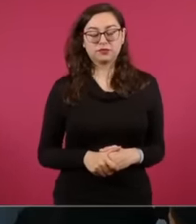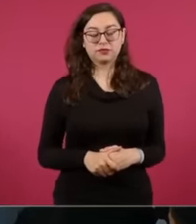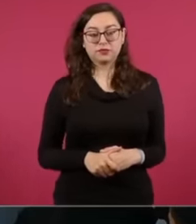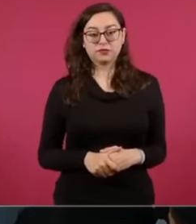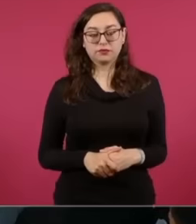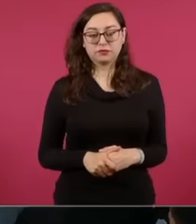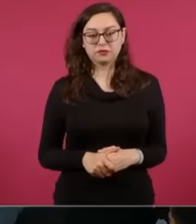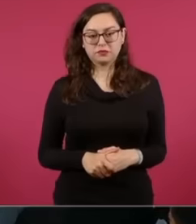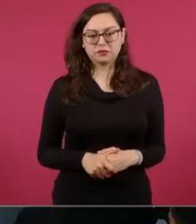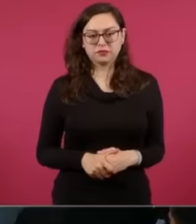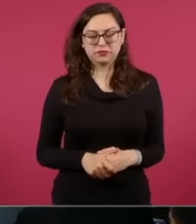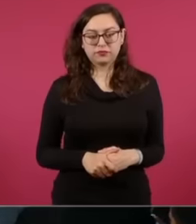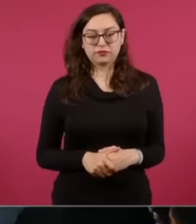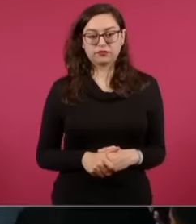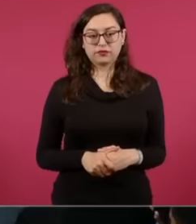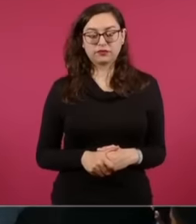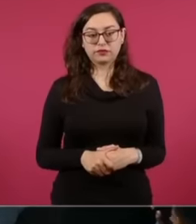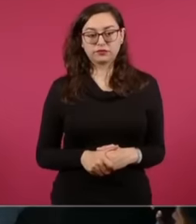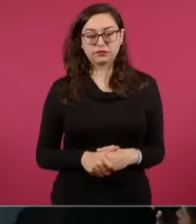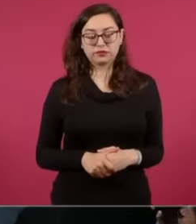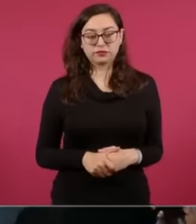Pero de todas maneras,